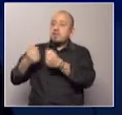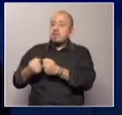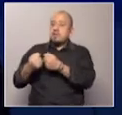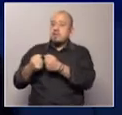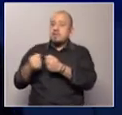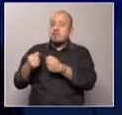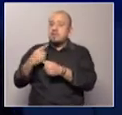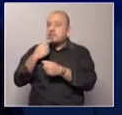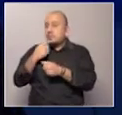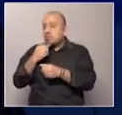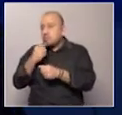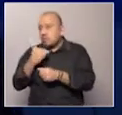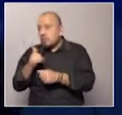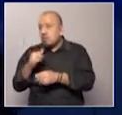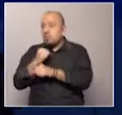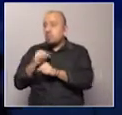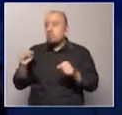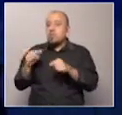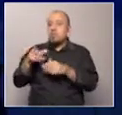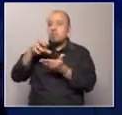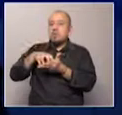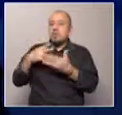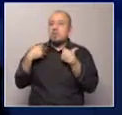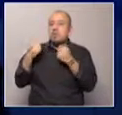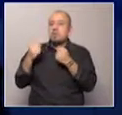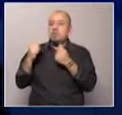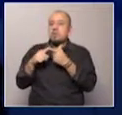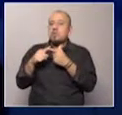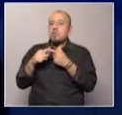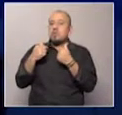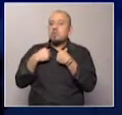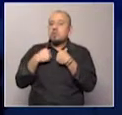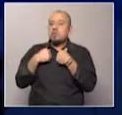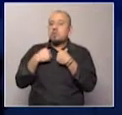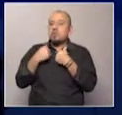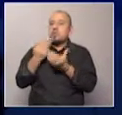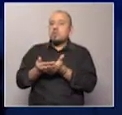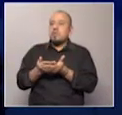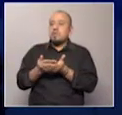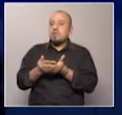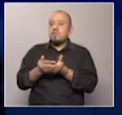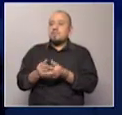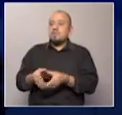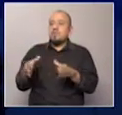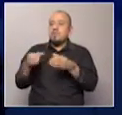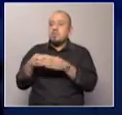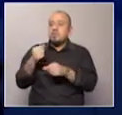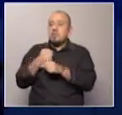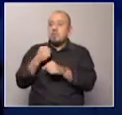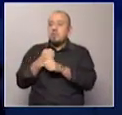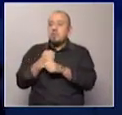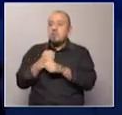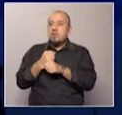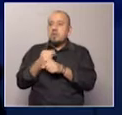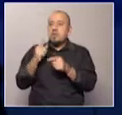el tratamiento puede ser un centro de salud puede ser en un área una cárcel lo que nosotros proponemos propusimos en la creación trabajo justamente con las